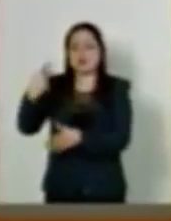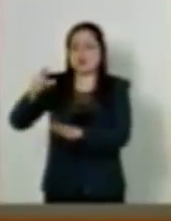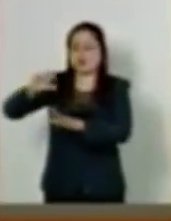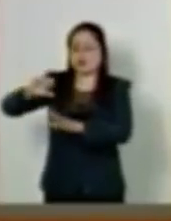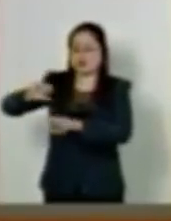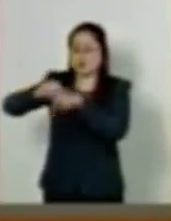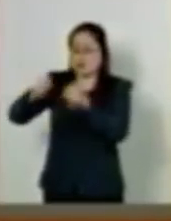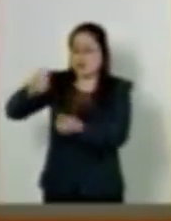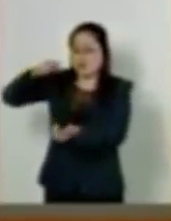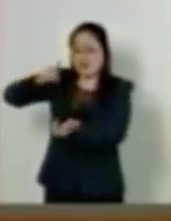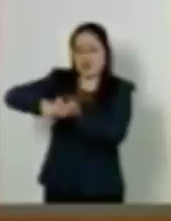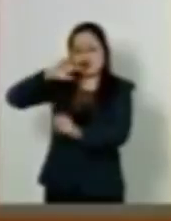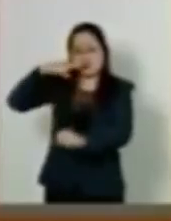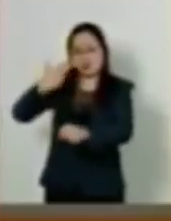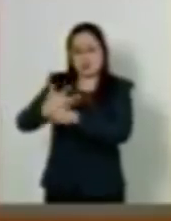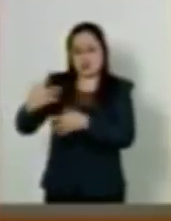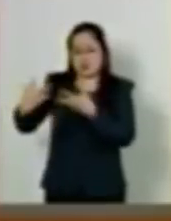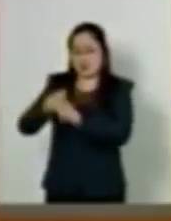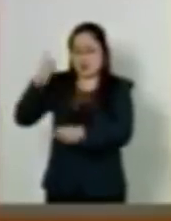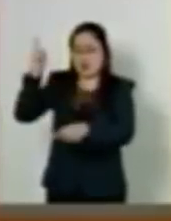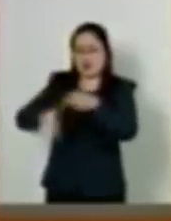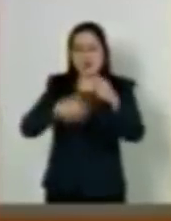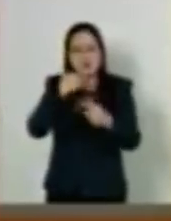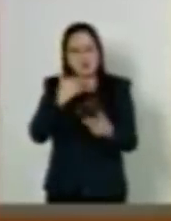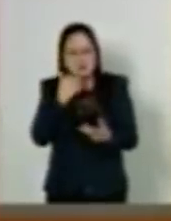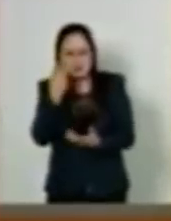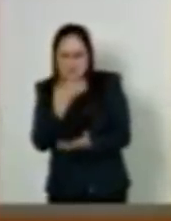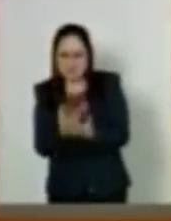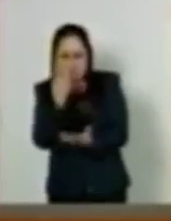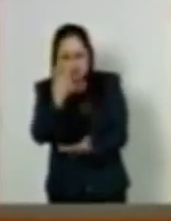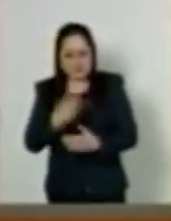sistemas de responsabilidad y anticorrupción.